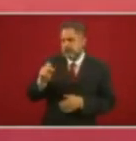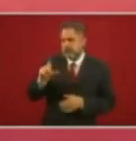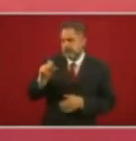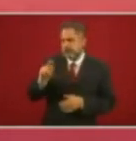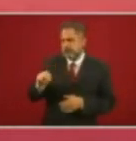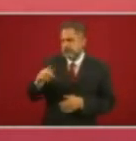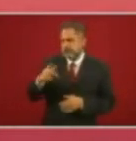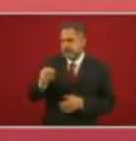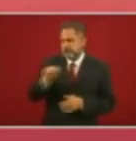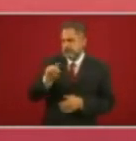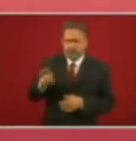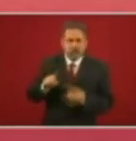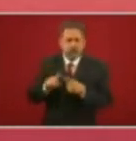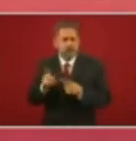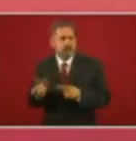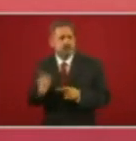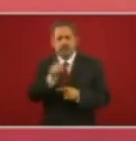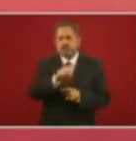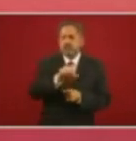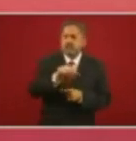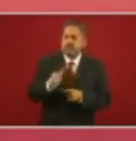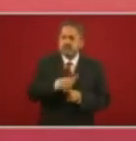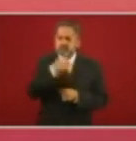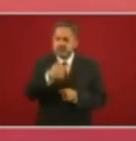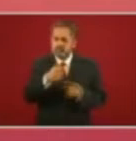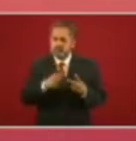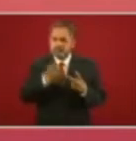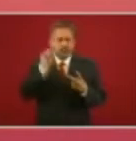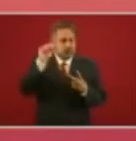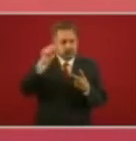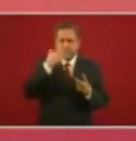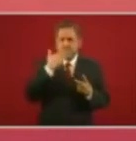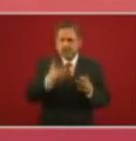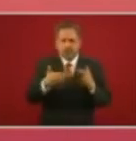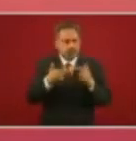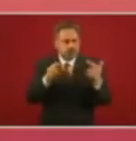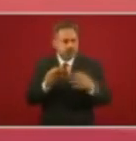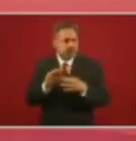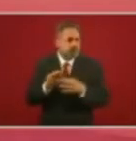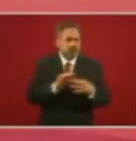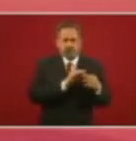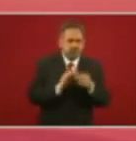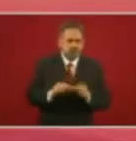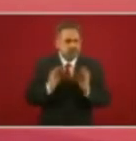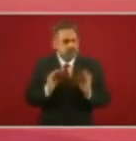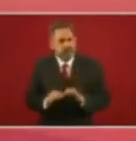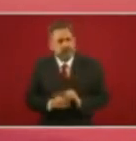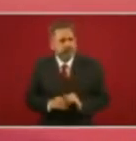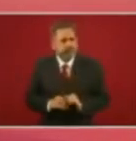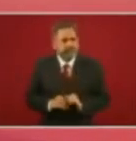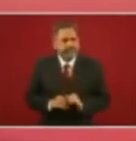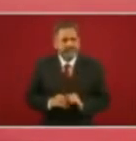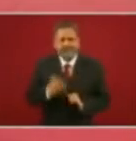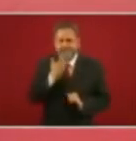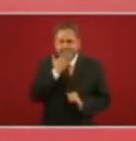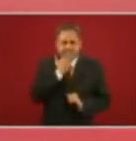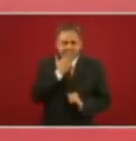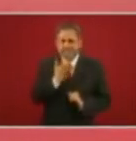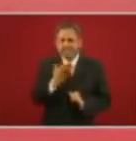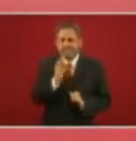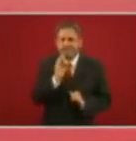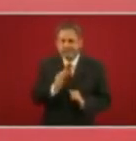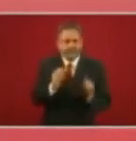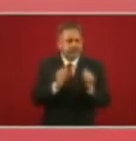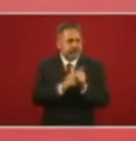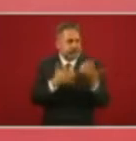Gómez Urrutia, como los otros sindicatos. Hay muy buena relación, incluso buena relación